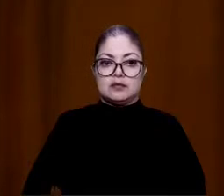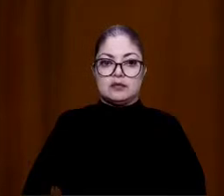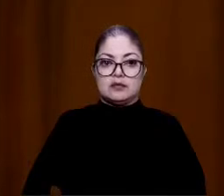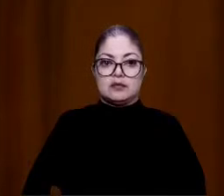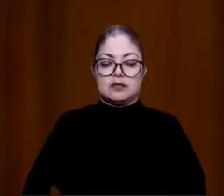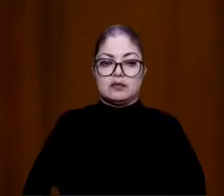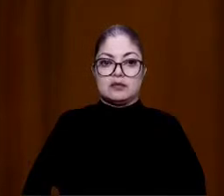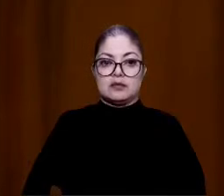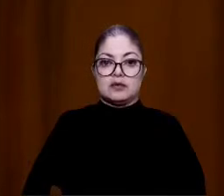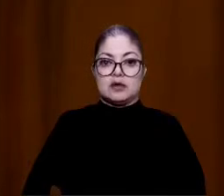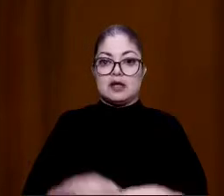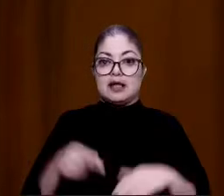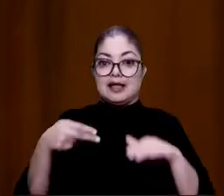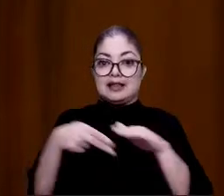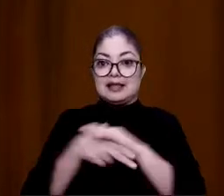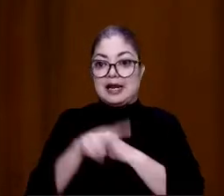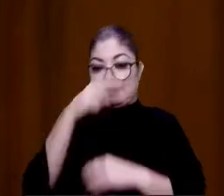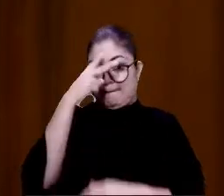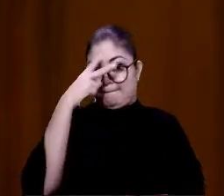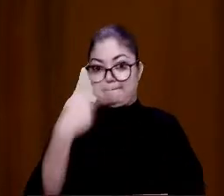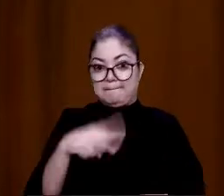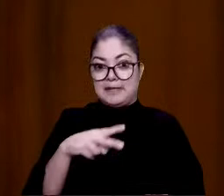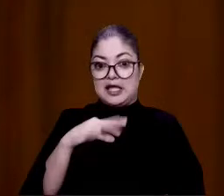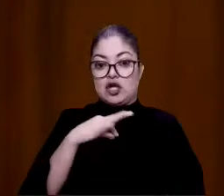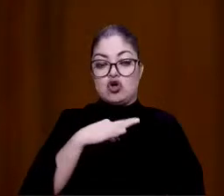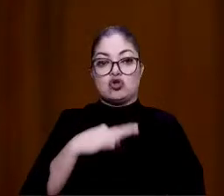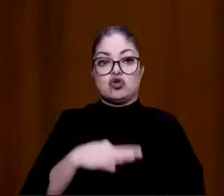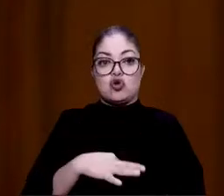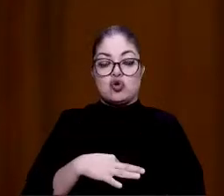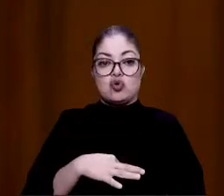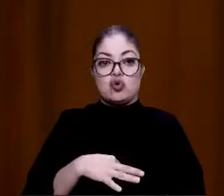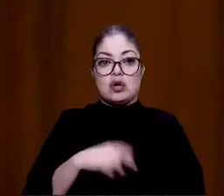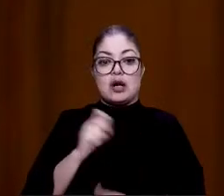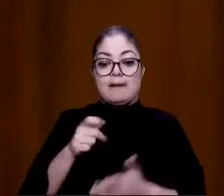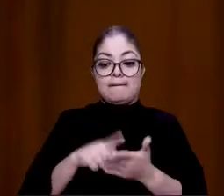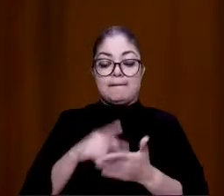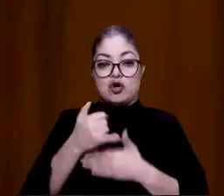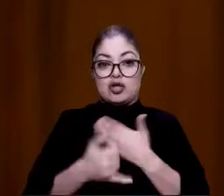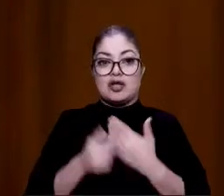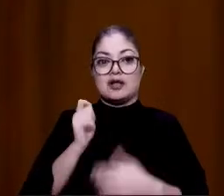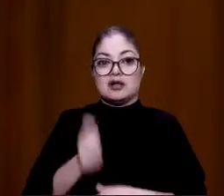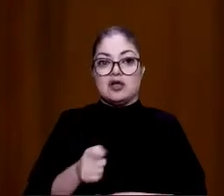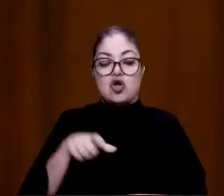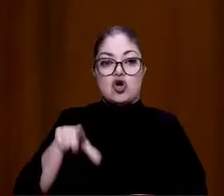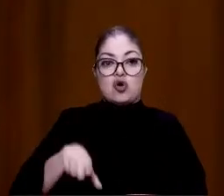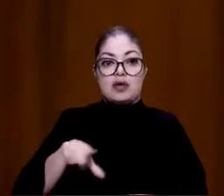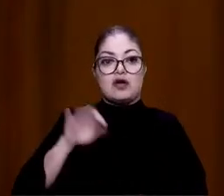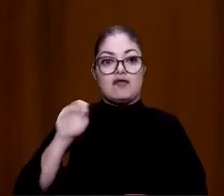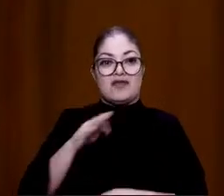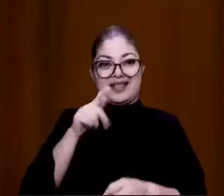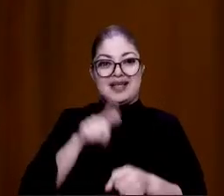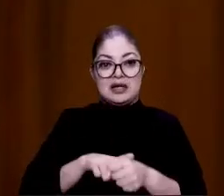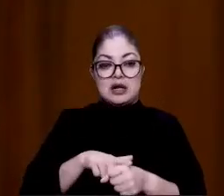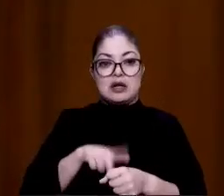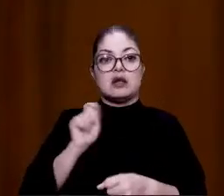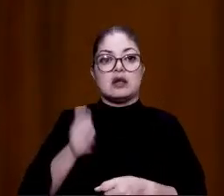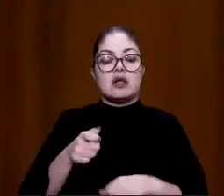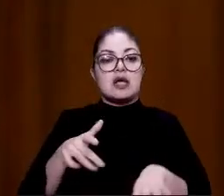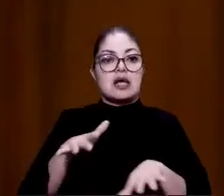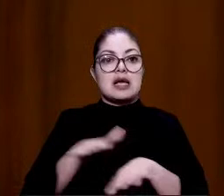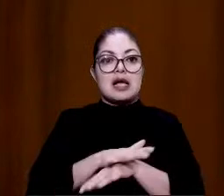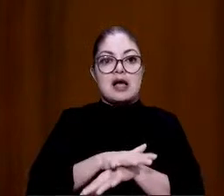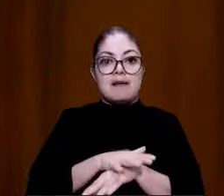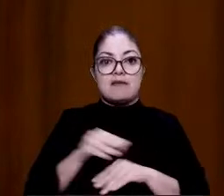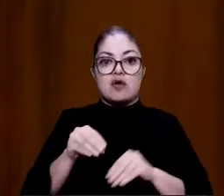El Tren México-Toluca es otro proyecto emblema del gobierno federal que va a cambiar la movilidad en el